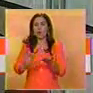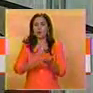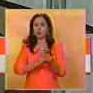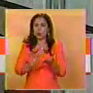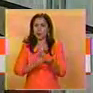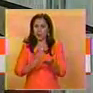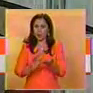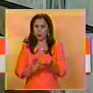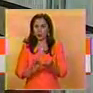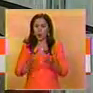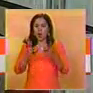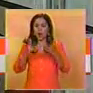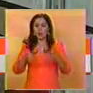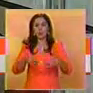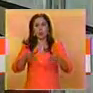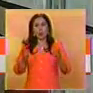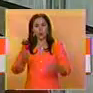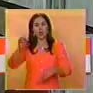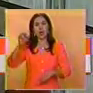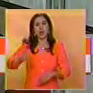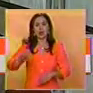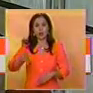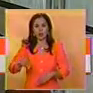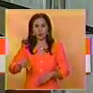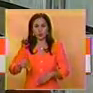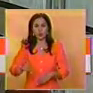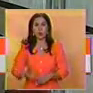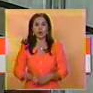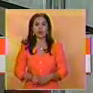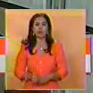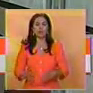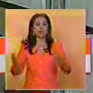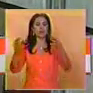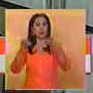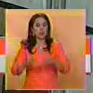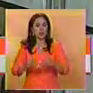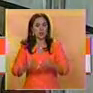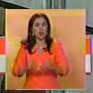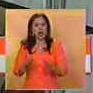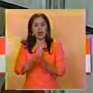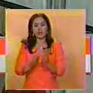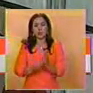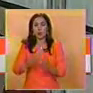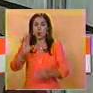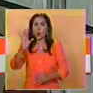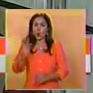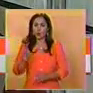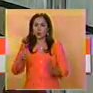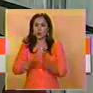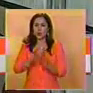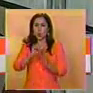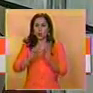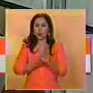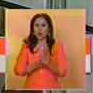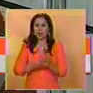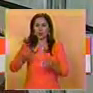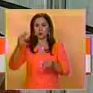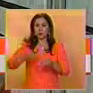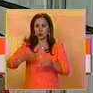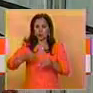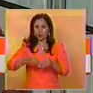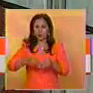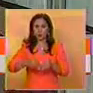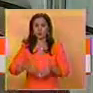Funcionamiento de la Administración Pública Nacional, en concordancia con el artículo 8 de la Ley Orgánica de Hidrocarburos,